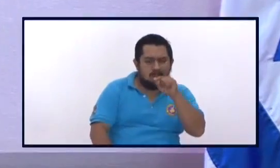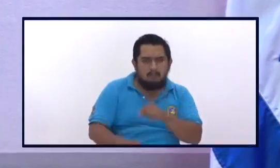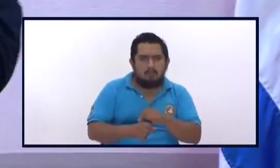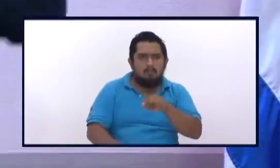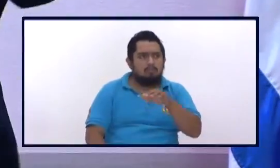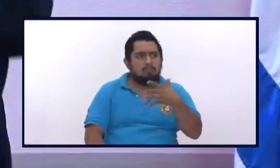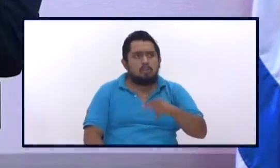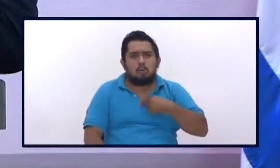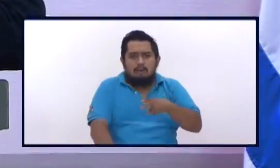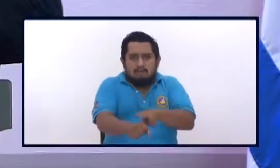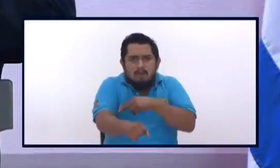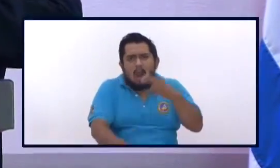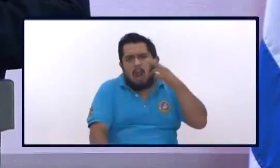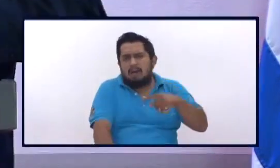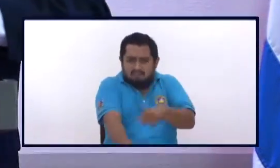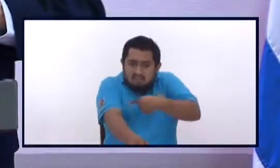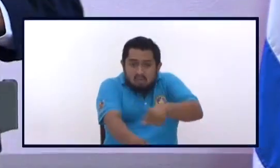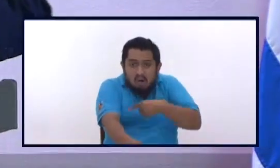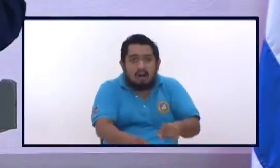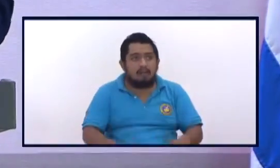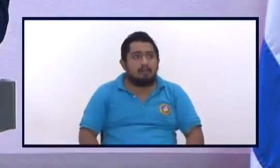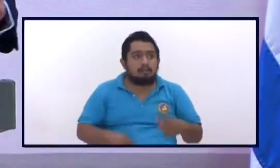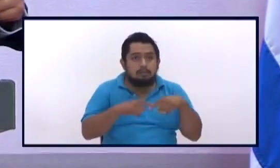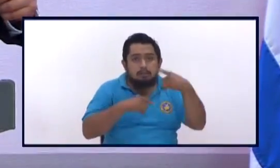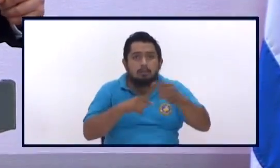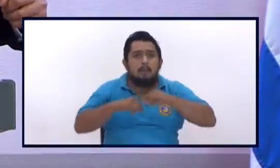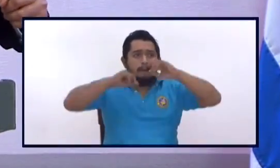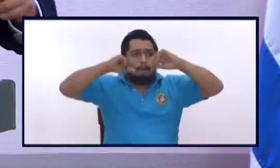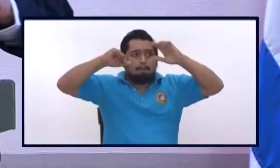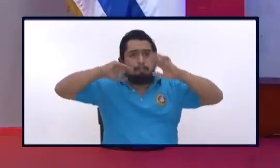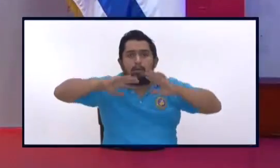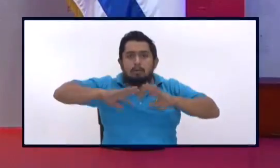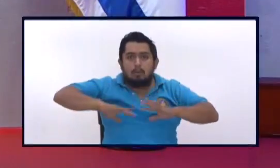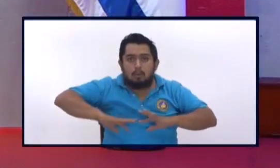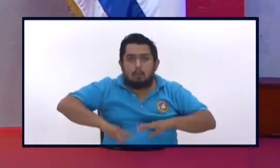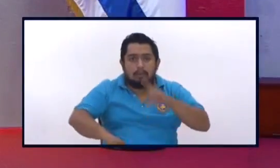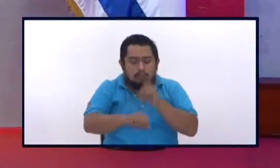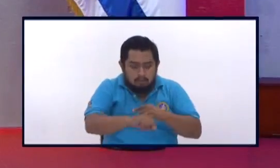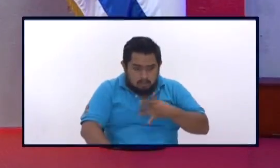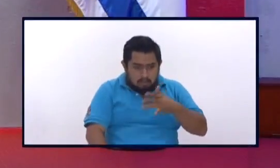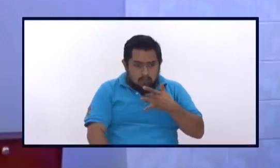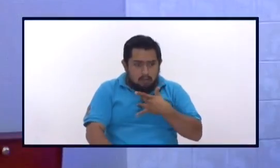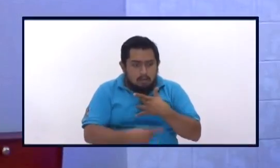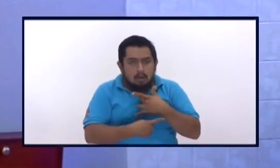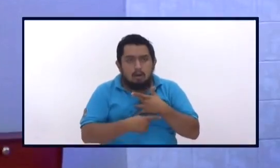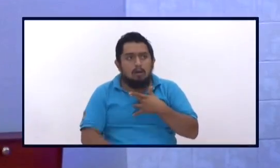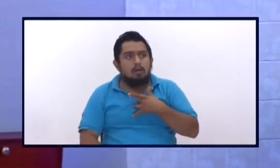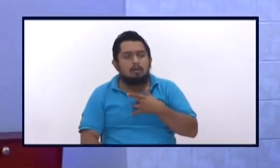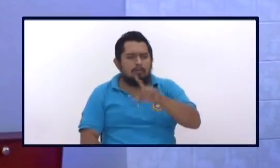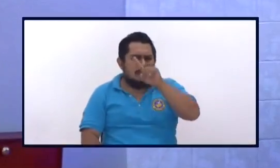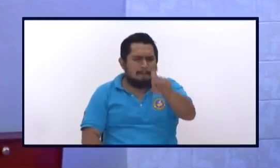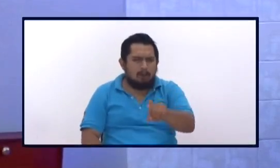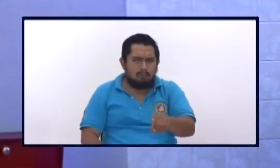turbo lover amén para buena pero hay ratito que usted siente que y en el momento que lo siente me hago una